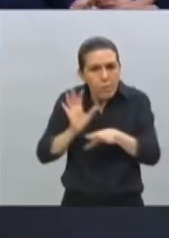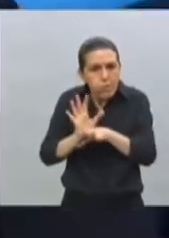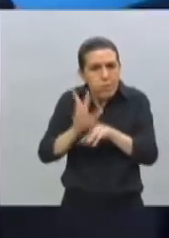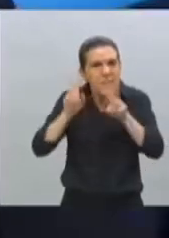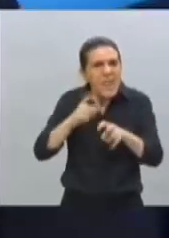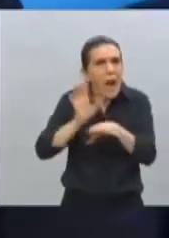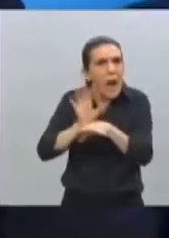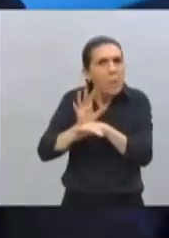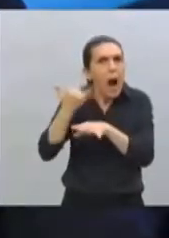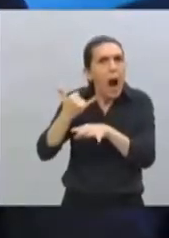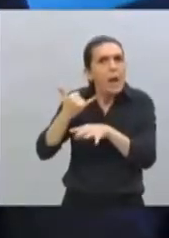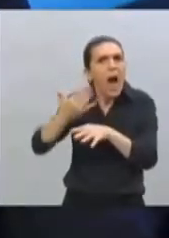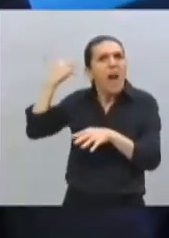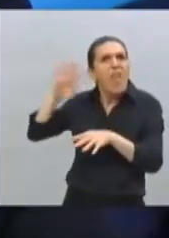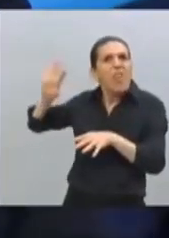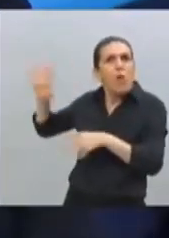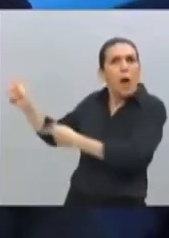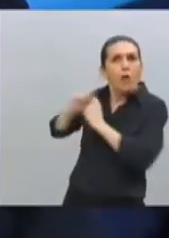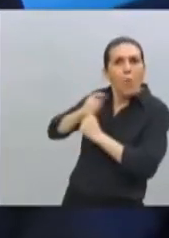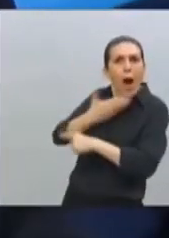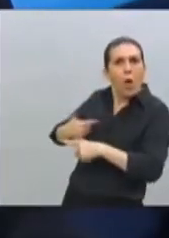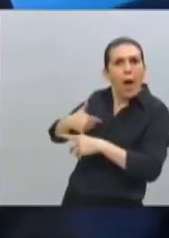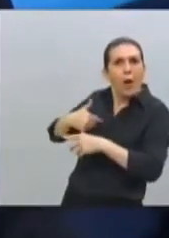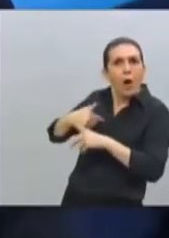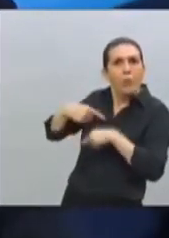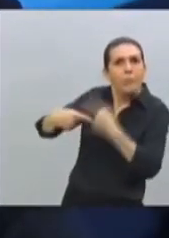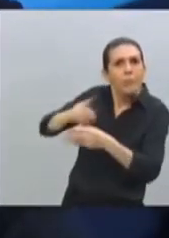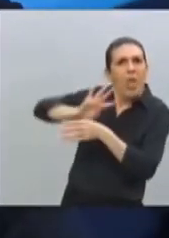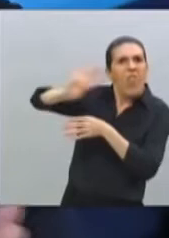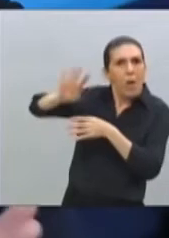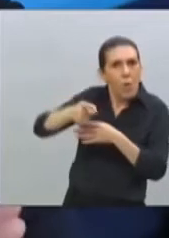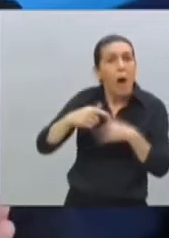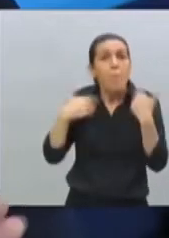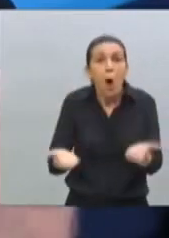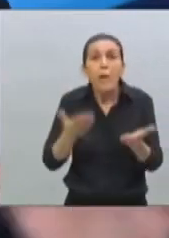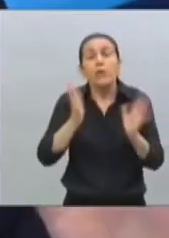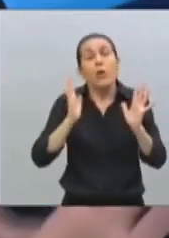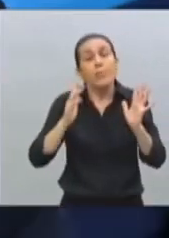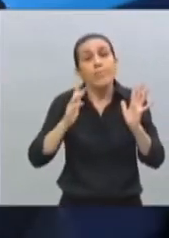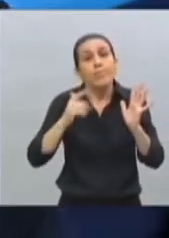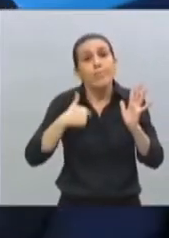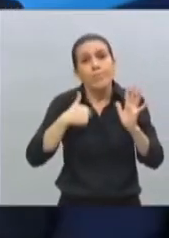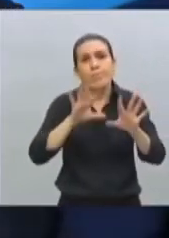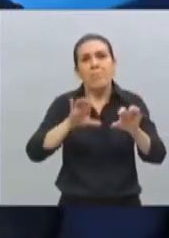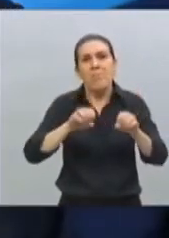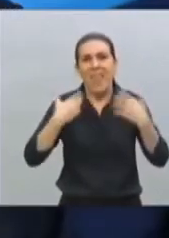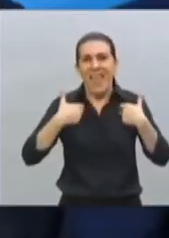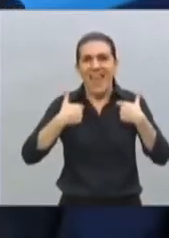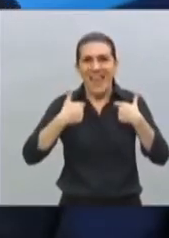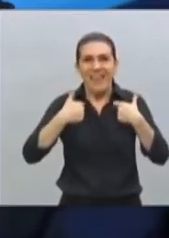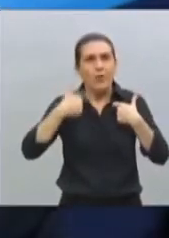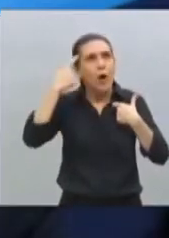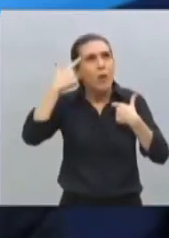estados provinciales. Claro. En el que tienen que definir hacia adentro de la provincia por regiones, sí, y dónde se abre y dónde no, tomó, y dónde se